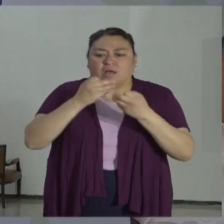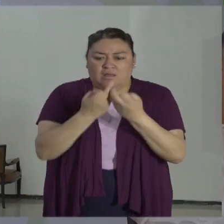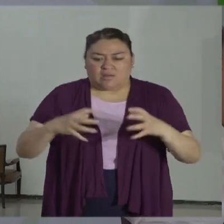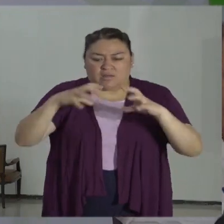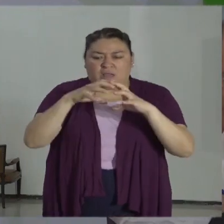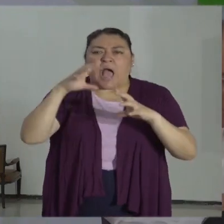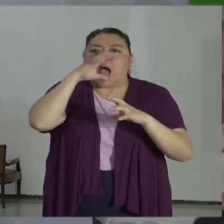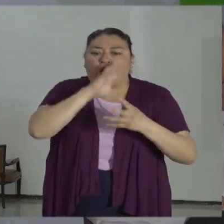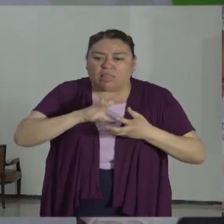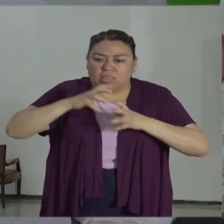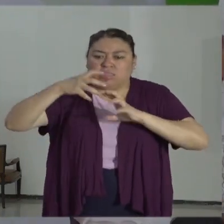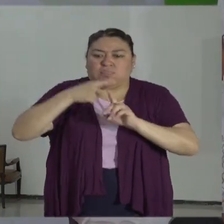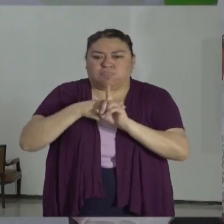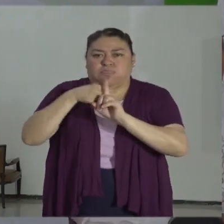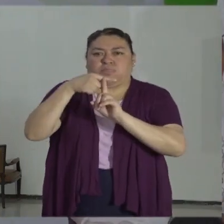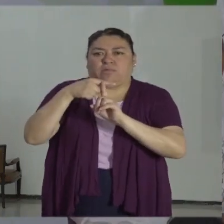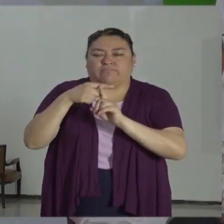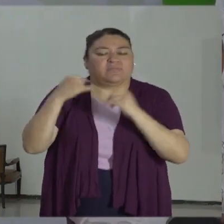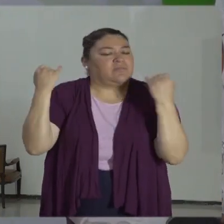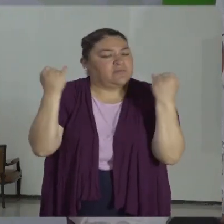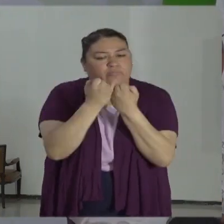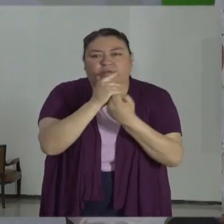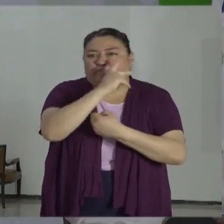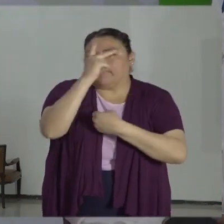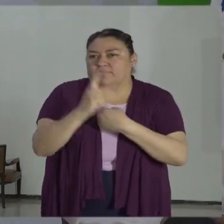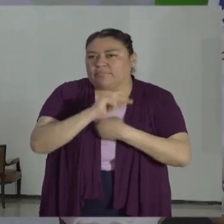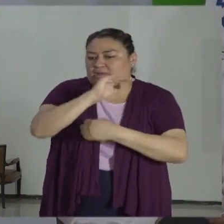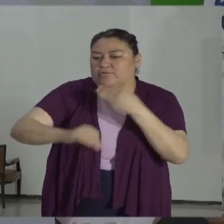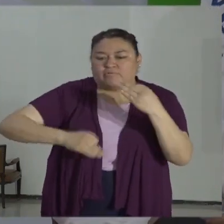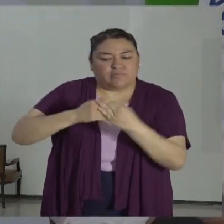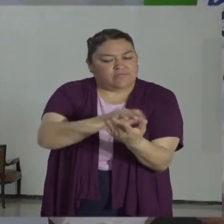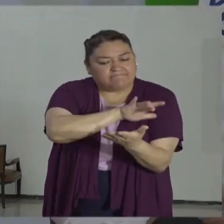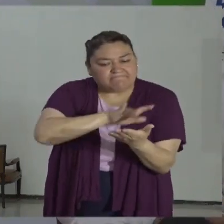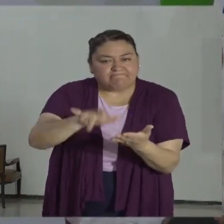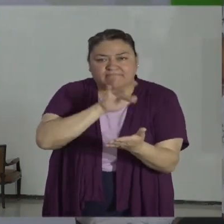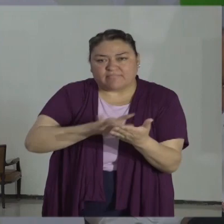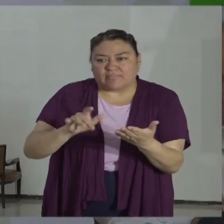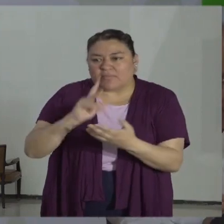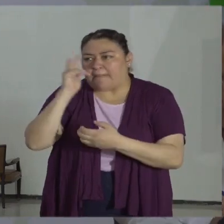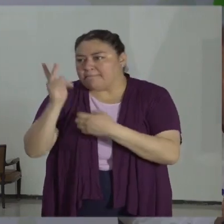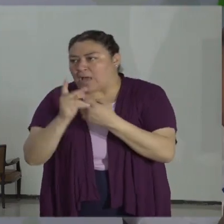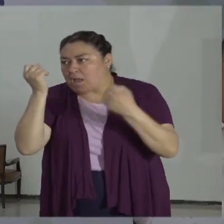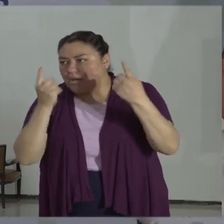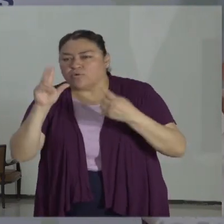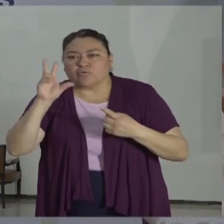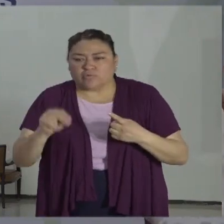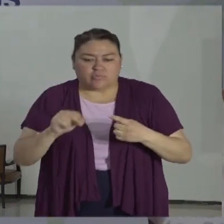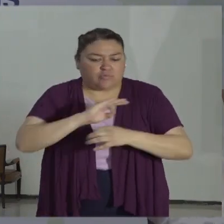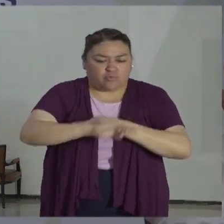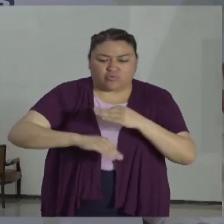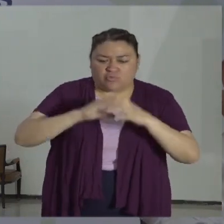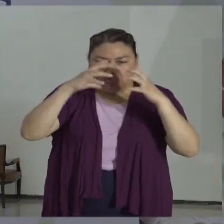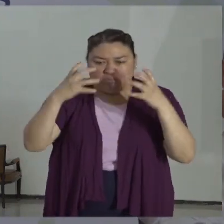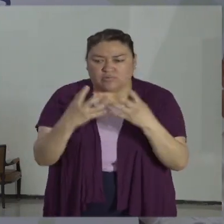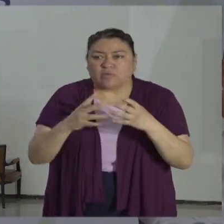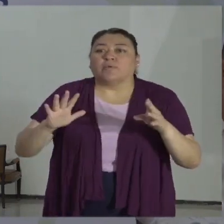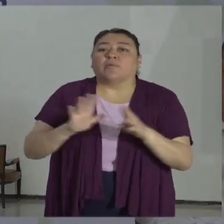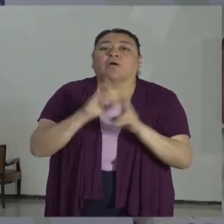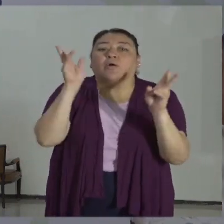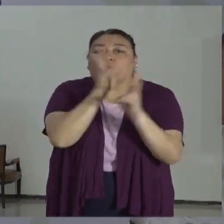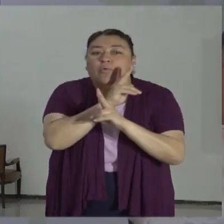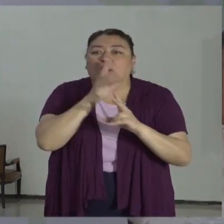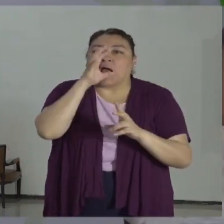residente de las Naciones Unidas en México en agosto de 2016. Muchas gracias, Antonio, por estar